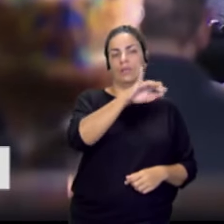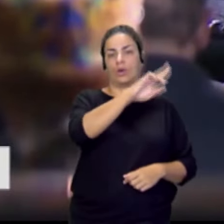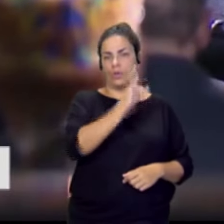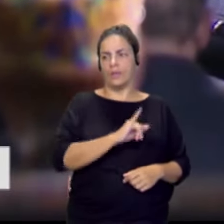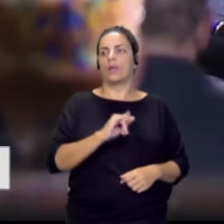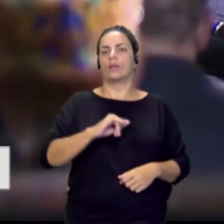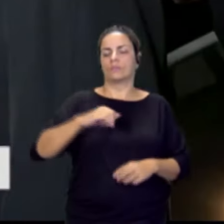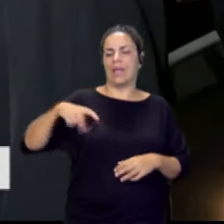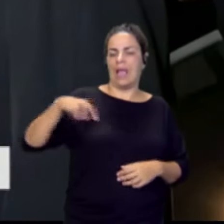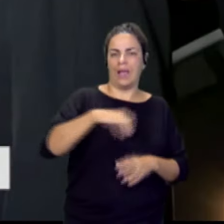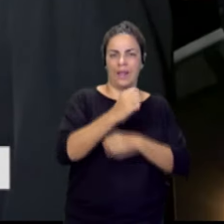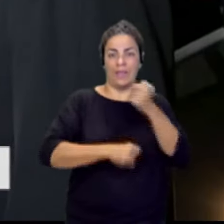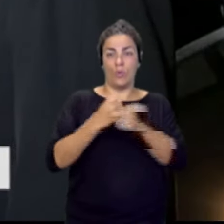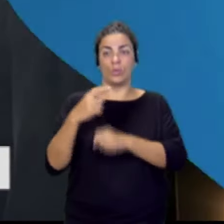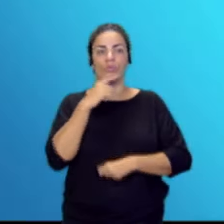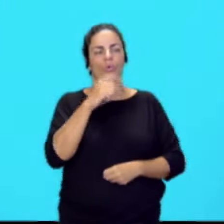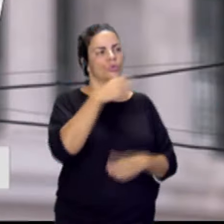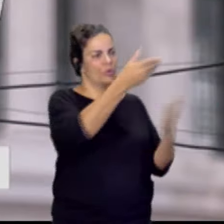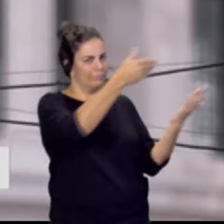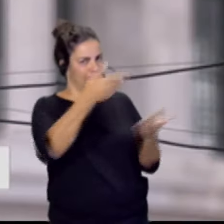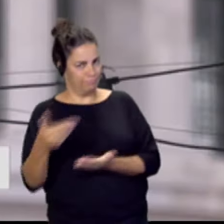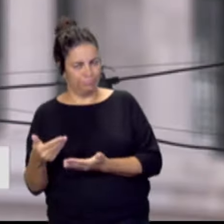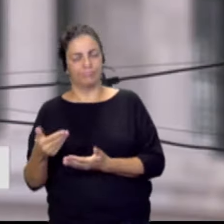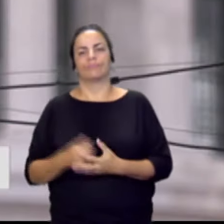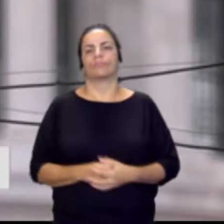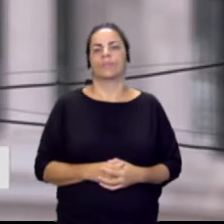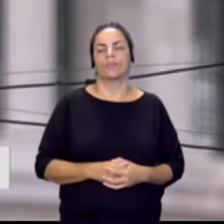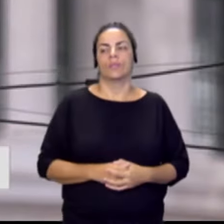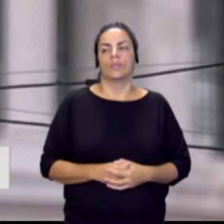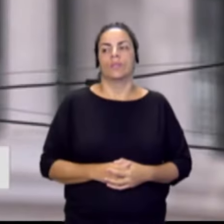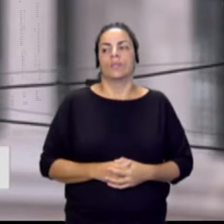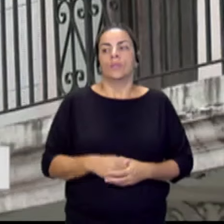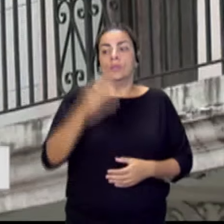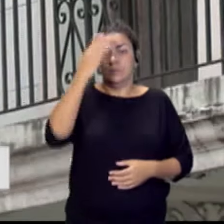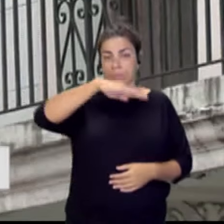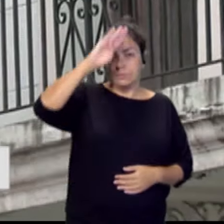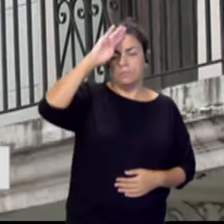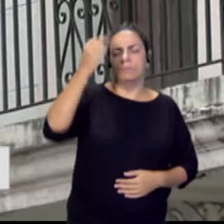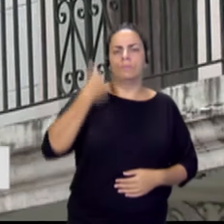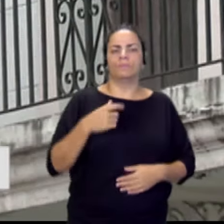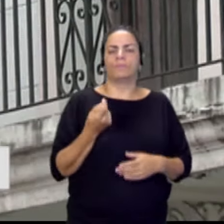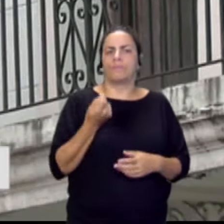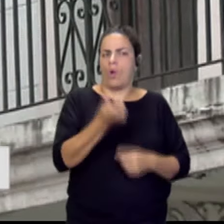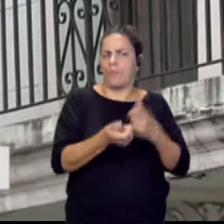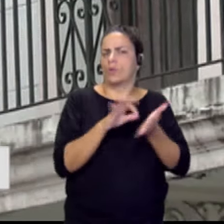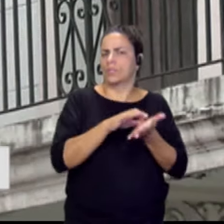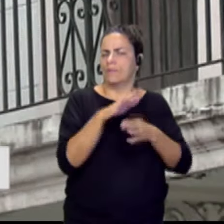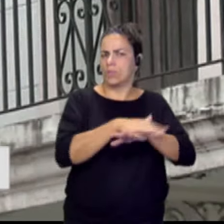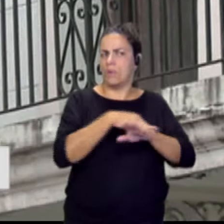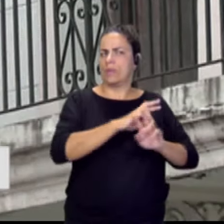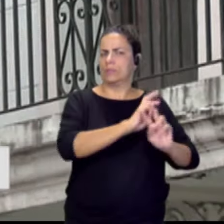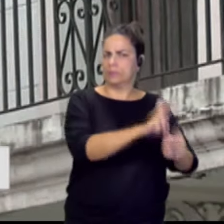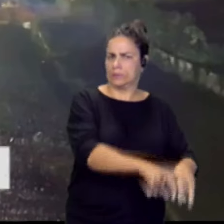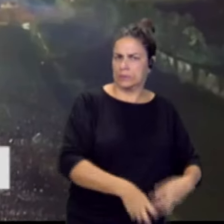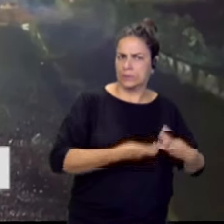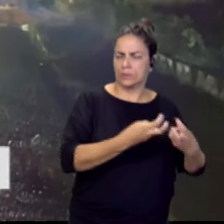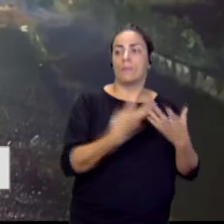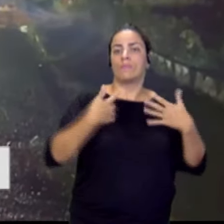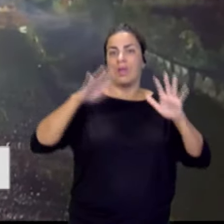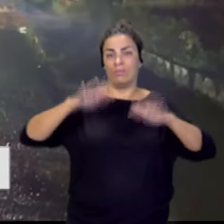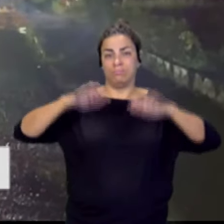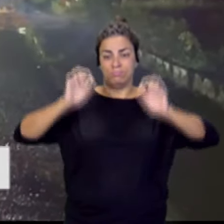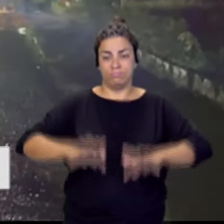escalinatas del aeropuerto ruso al que llegó. En Cuba se restablecen poco a poco los servicios básicos mientras continúan las inundaciones provocadas por